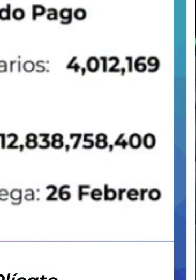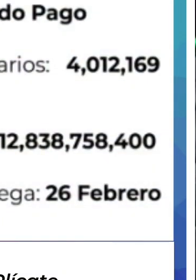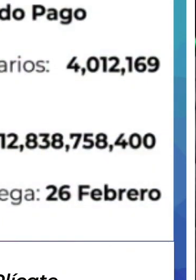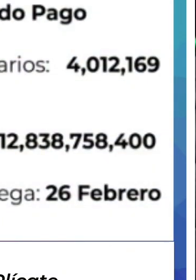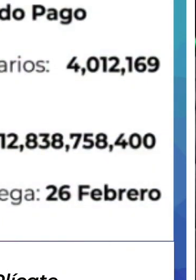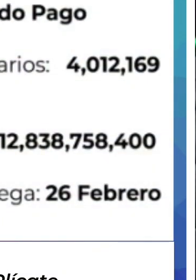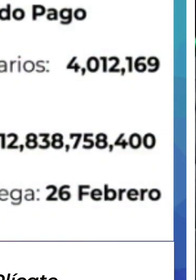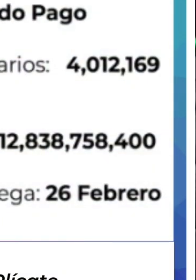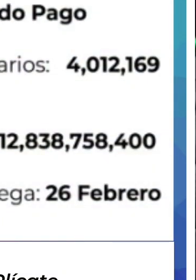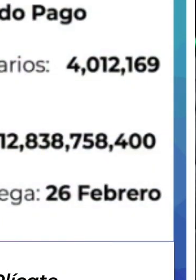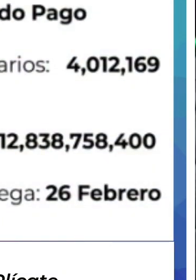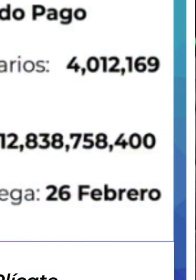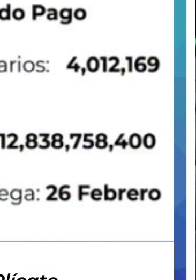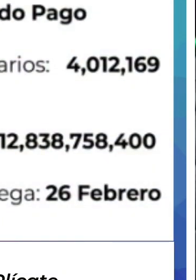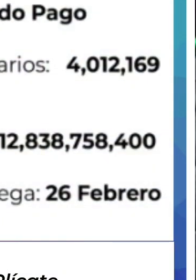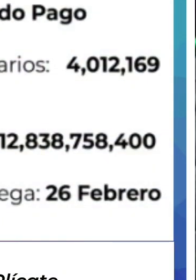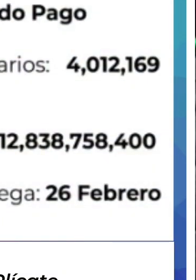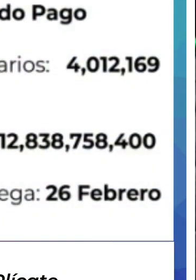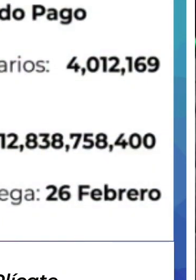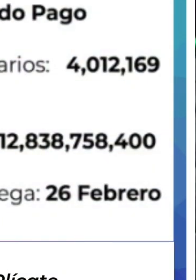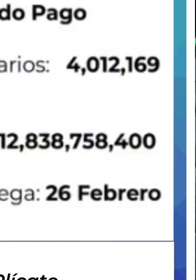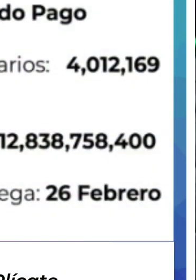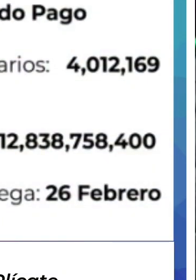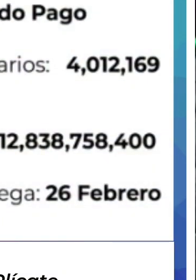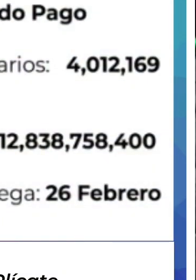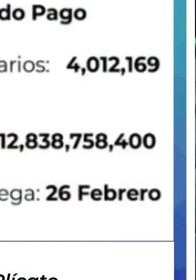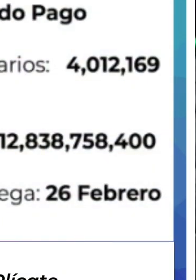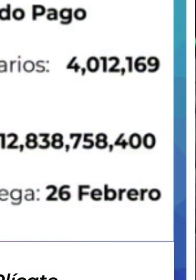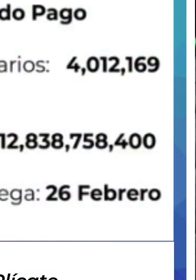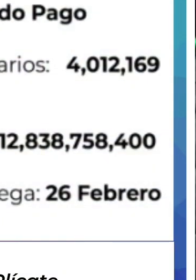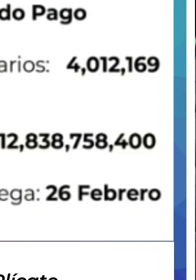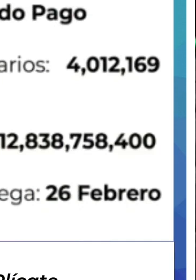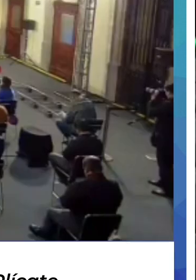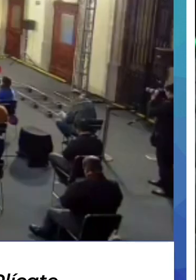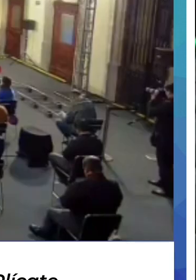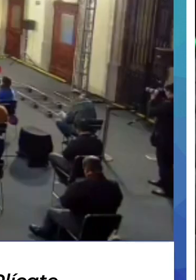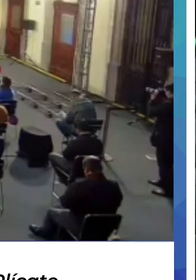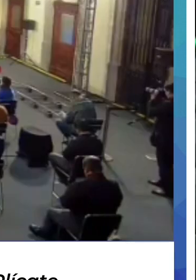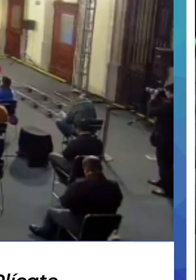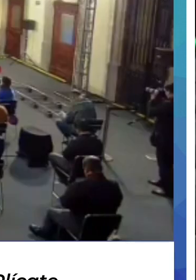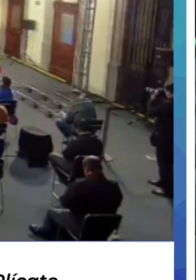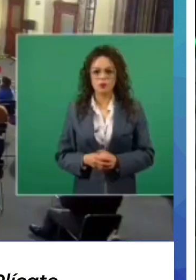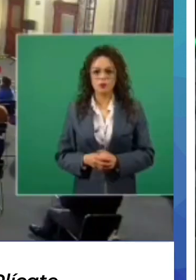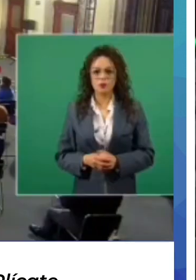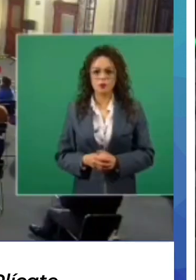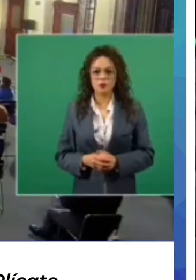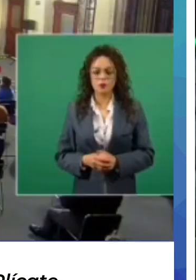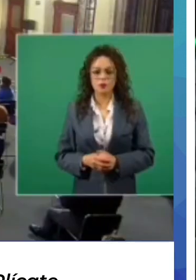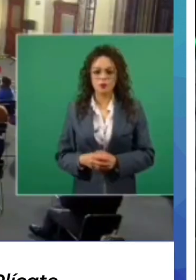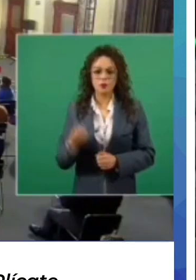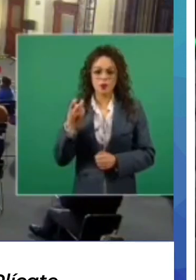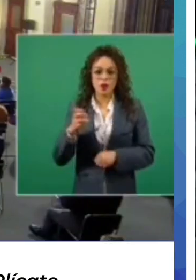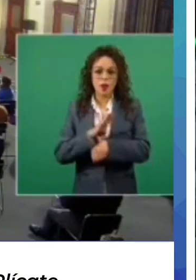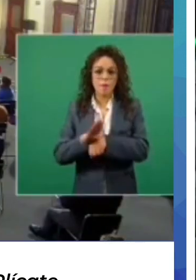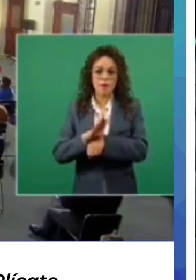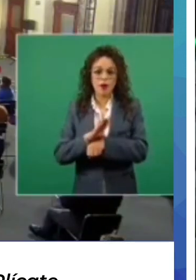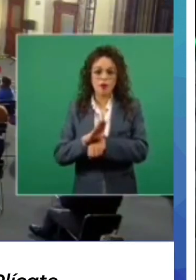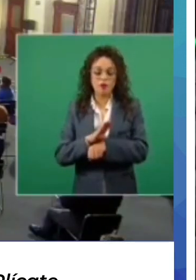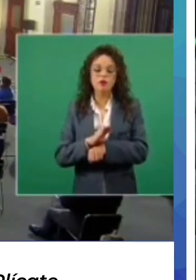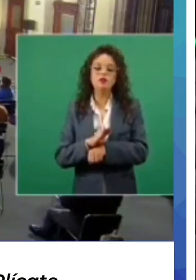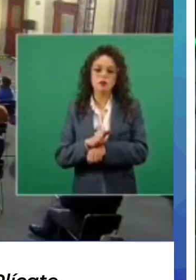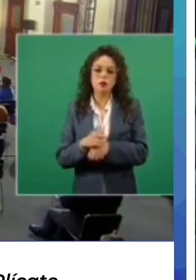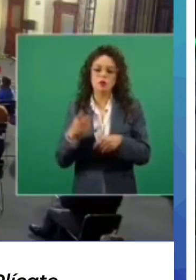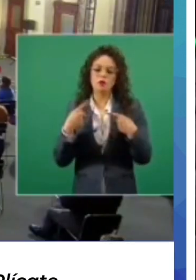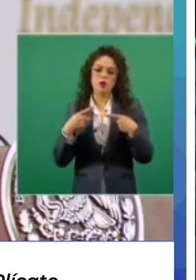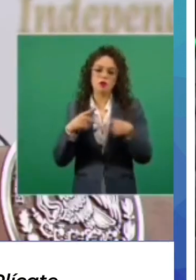Hola a todos, qué gusto saludarles en este subcanal. Muchas gracias por ver este video y sean bienvenidos a una emisión más de CNR,